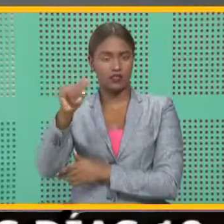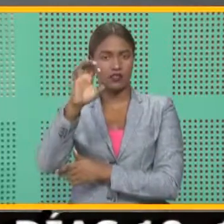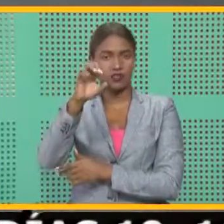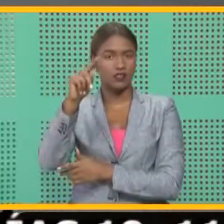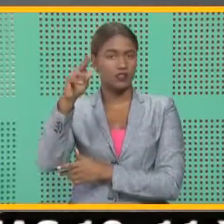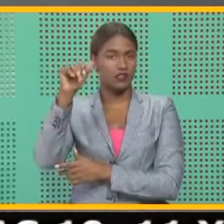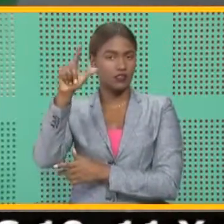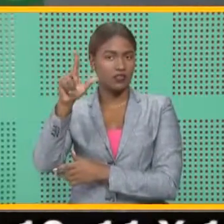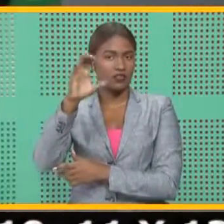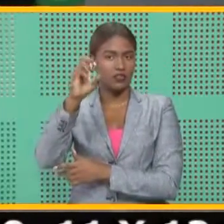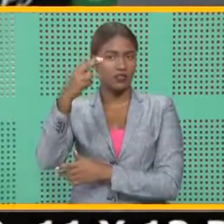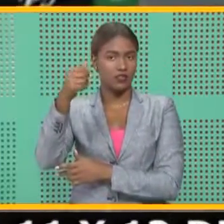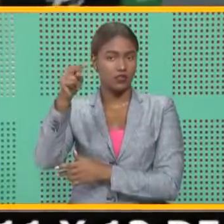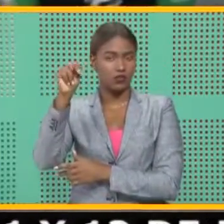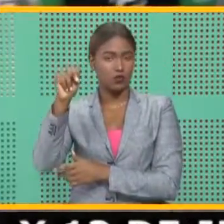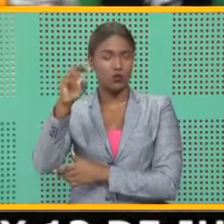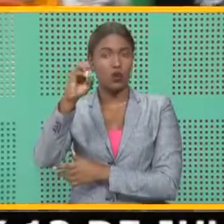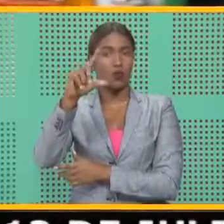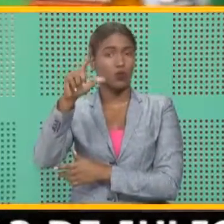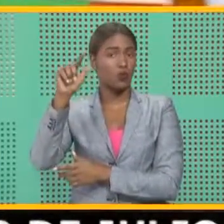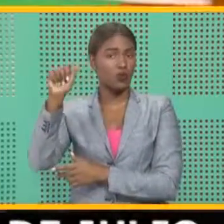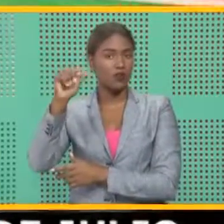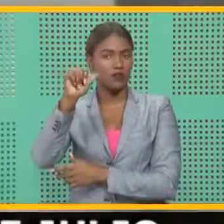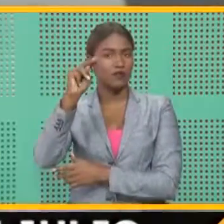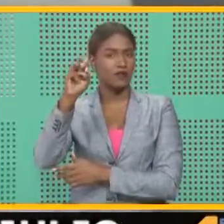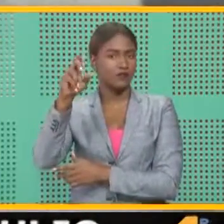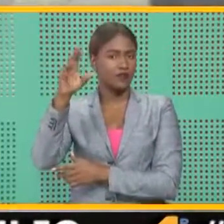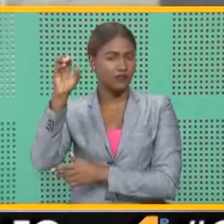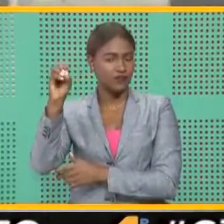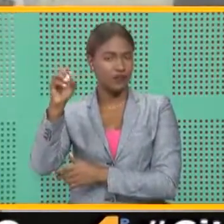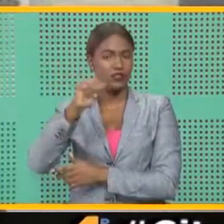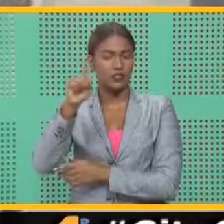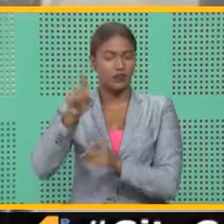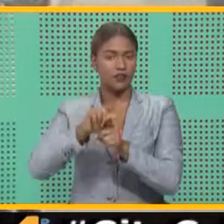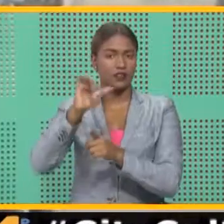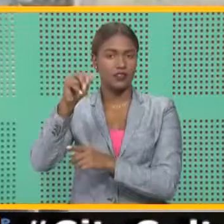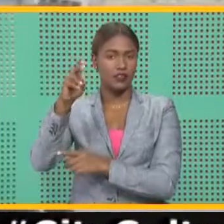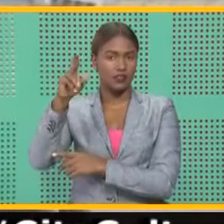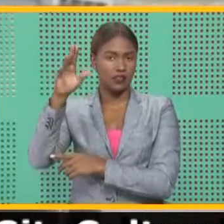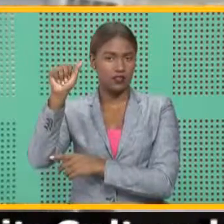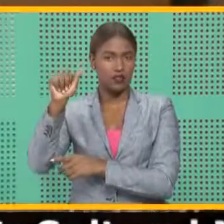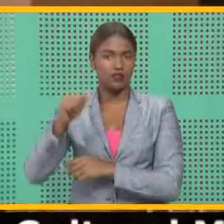Central, El Cachón, Sector La Olla, Habanero, Pescadería y Jaquimeyes.